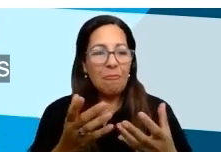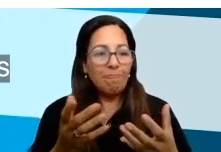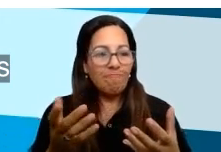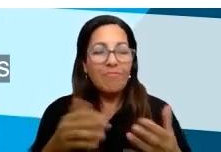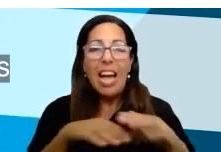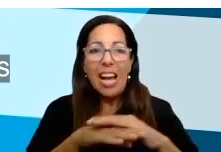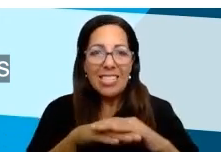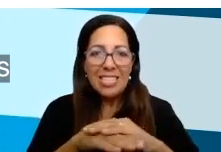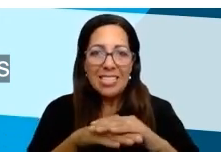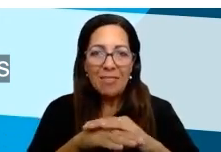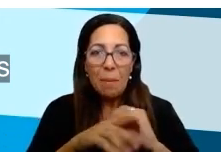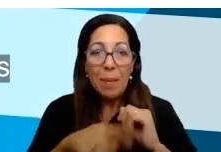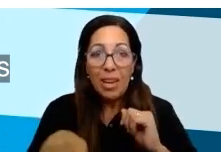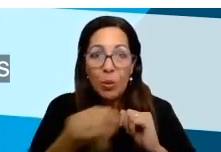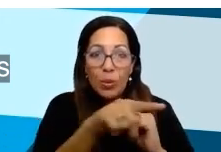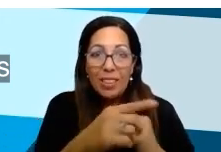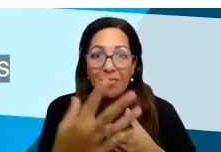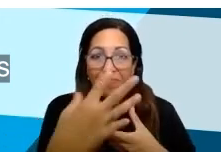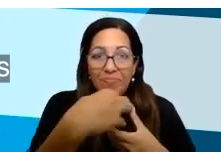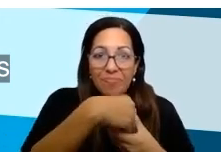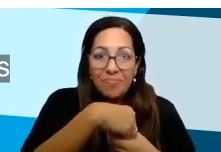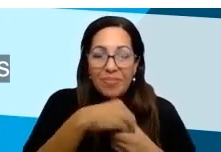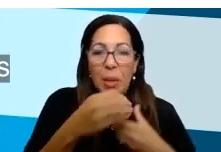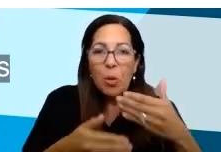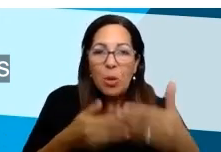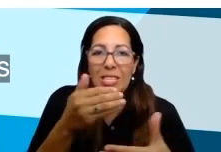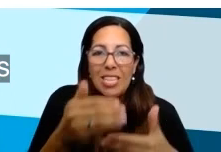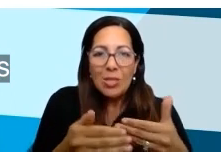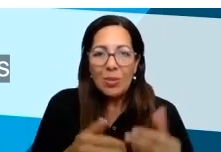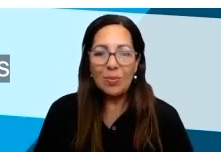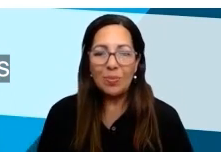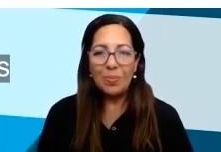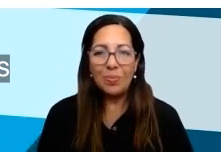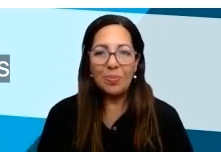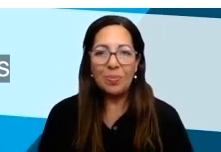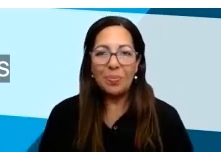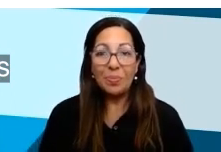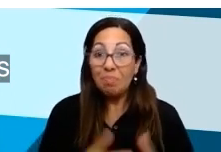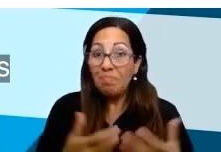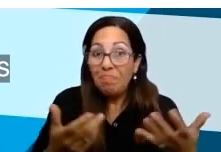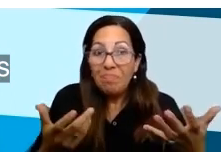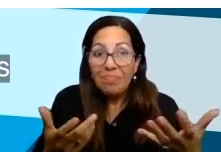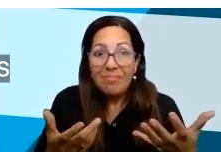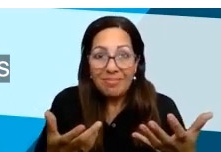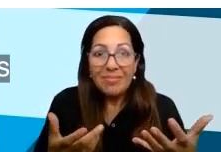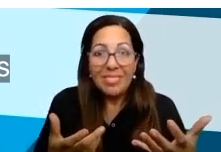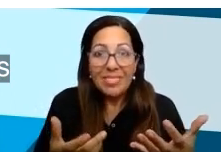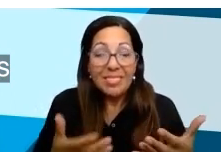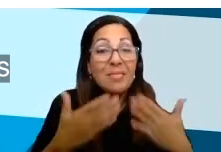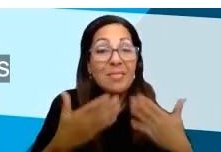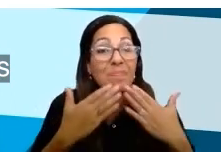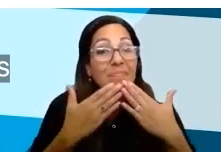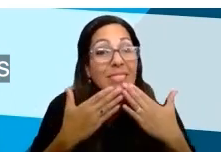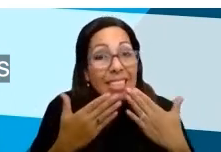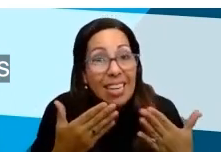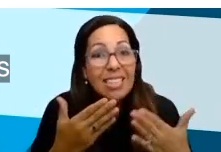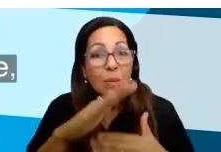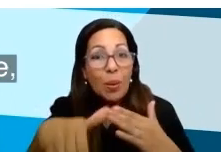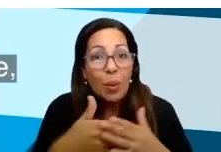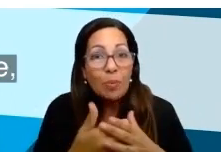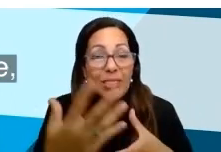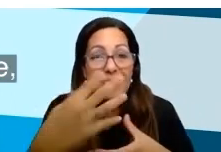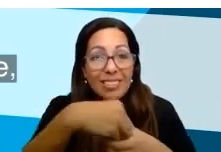accesible para que ustedes puedan ser parte de este proceso de reconstrucción. Pues con eso, pues tengo que decir que muchas gracias por participar,